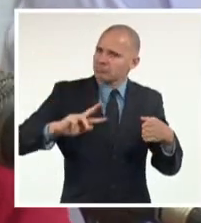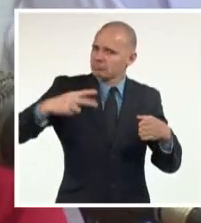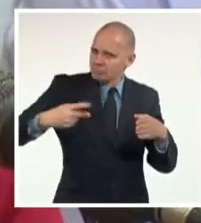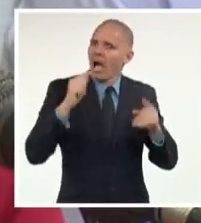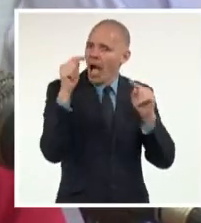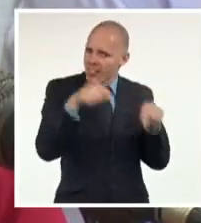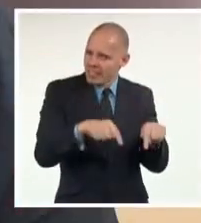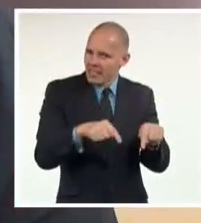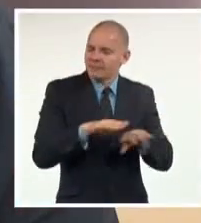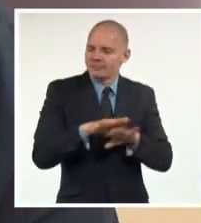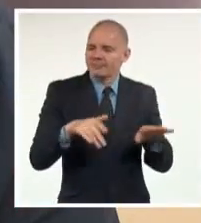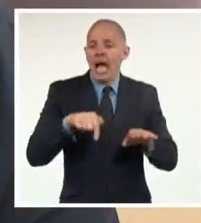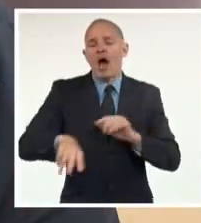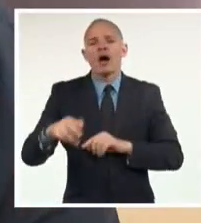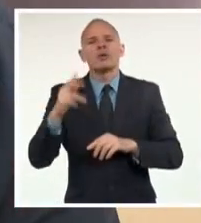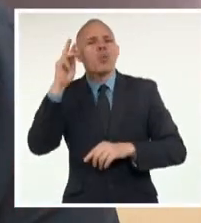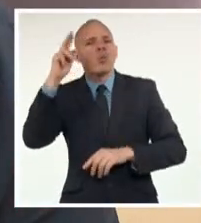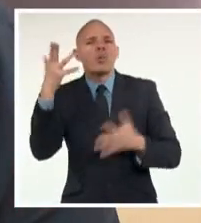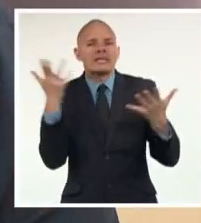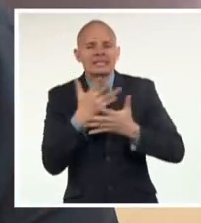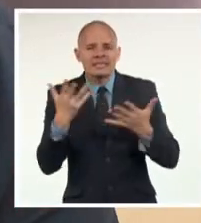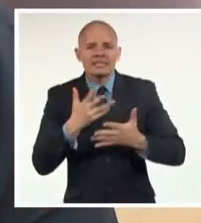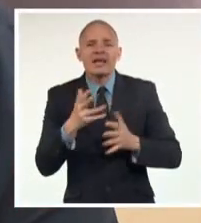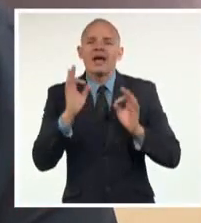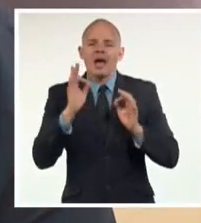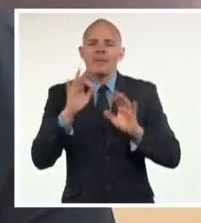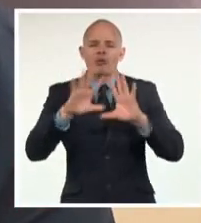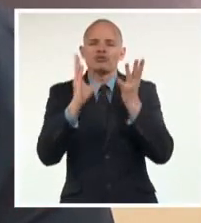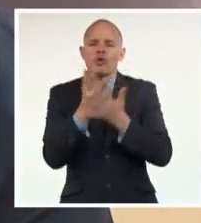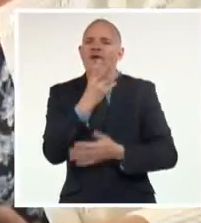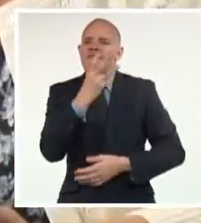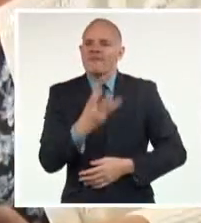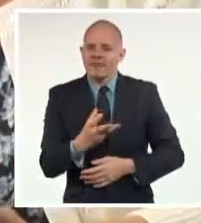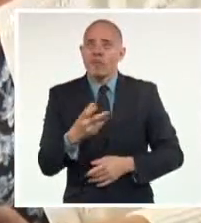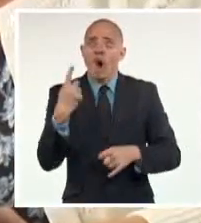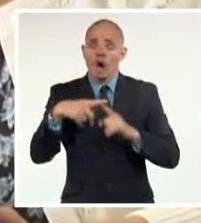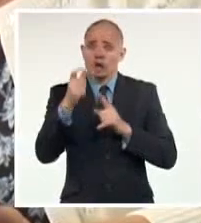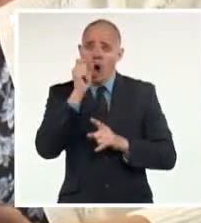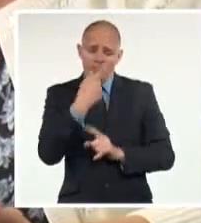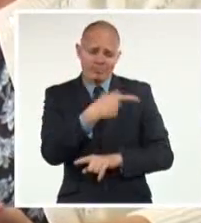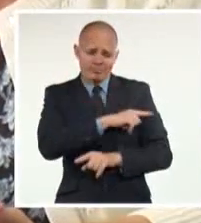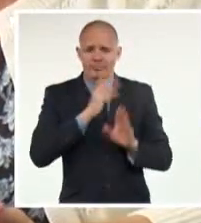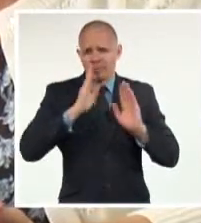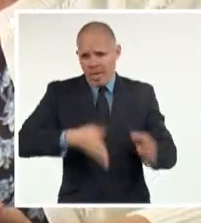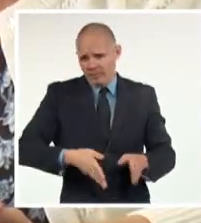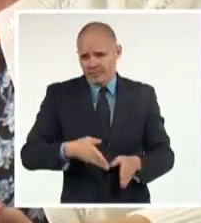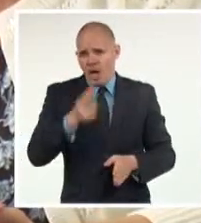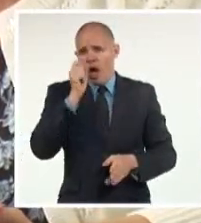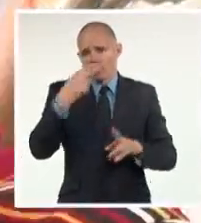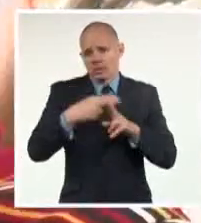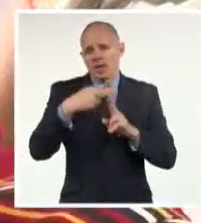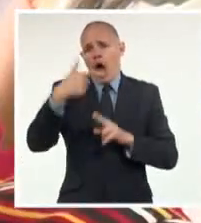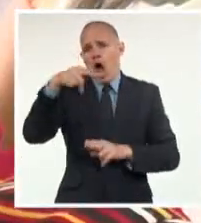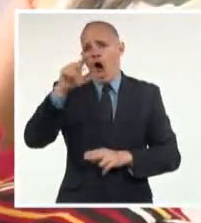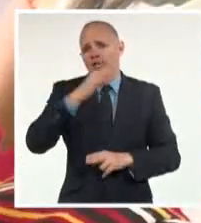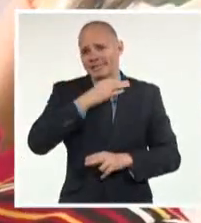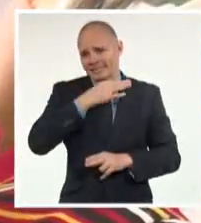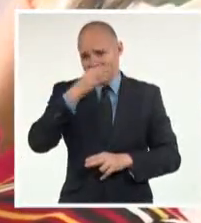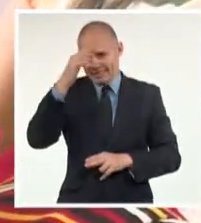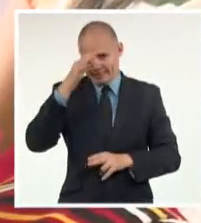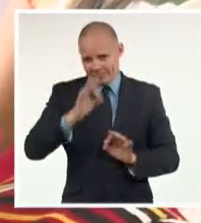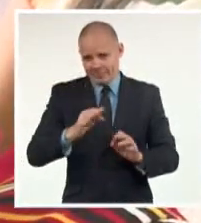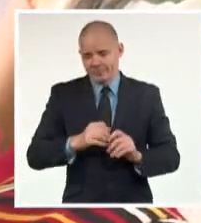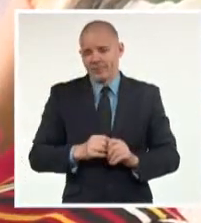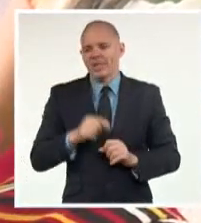sociedad, al tiempo que se honró a José Fernández Vega, quien falleciera recientemente y fue primer director del rotativo provincial,